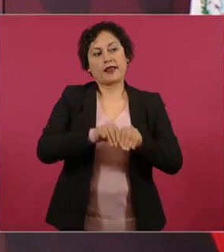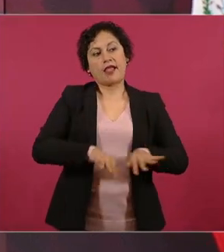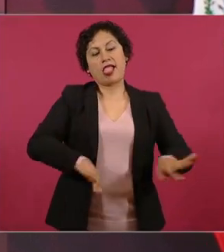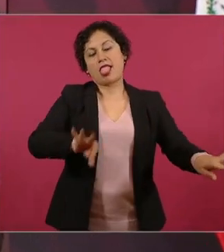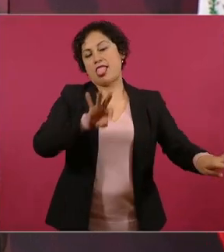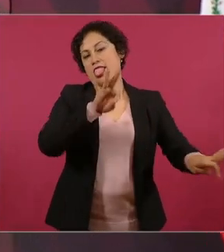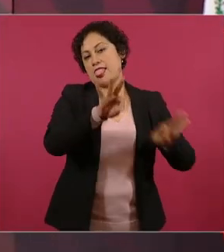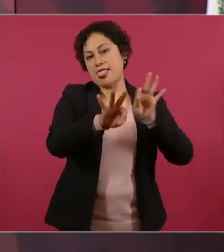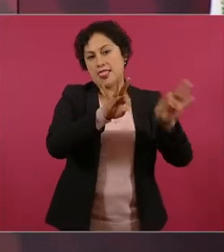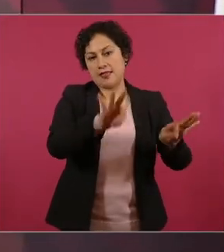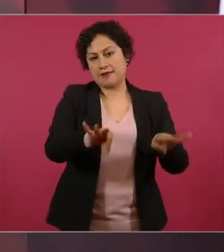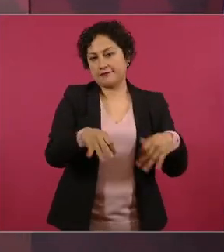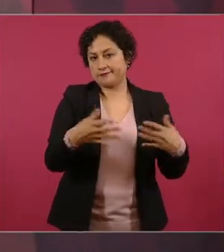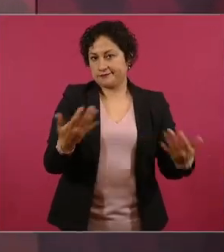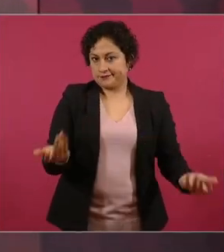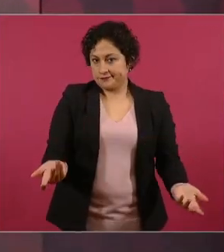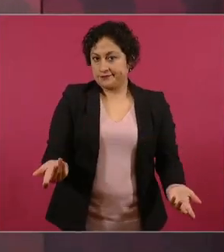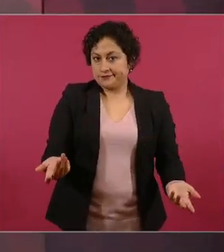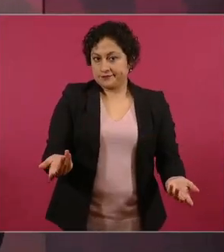Imagínense que hackeen, ¿no?,